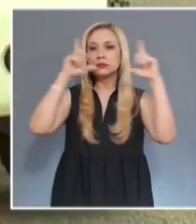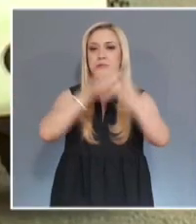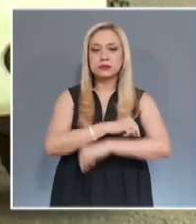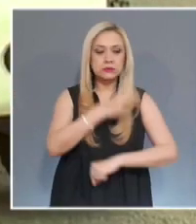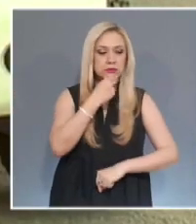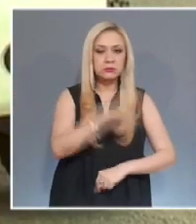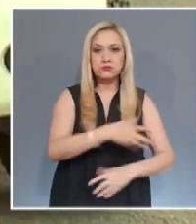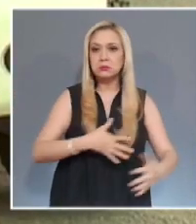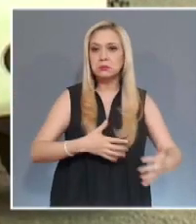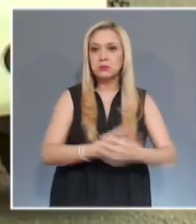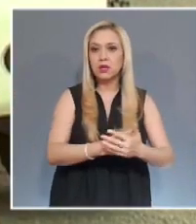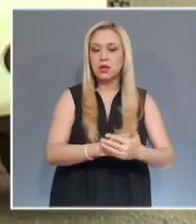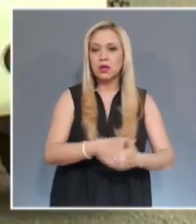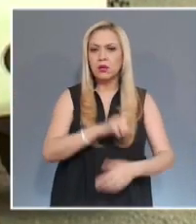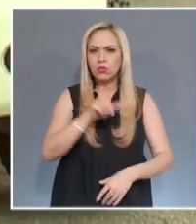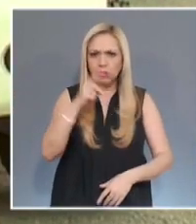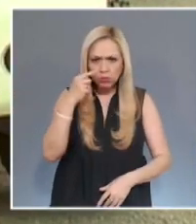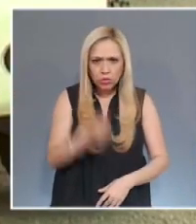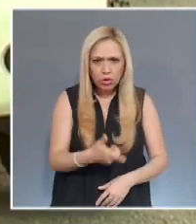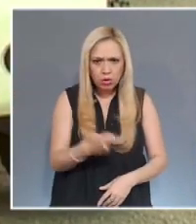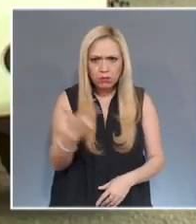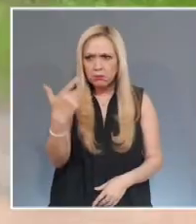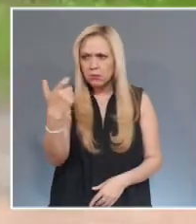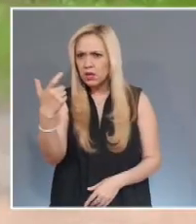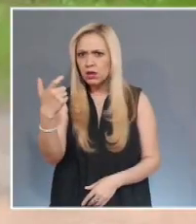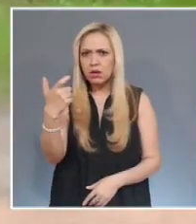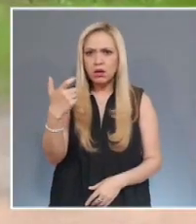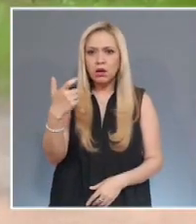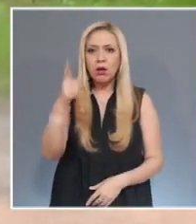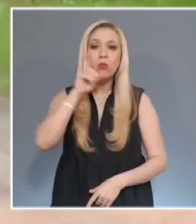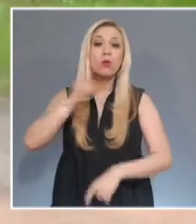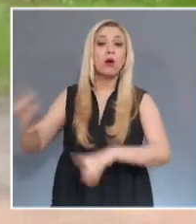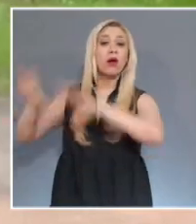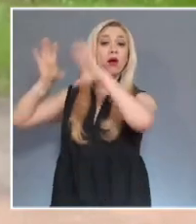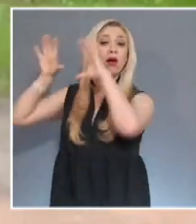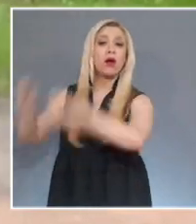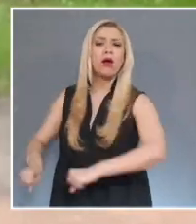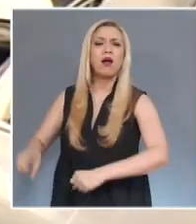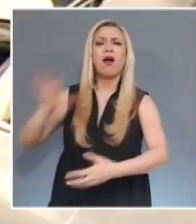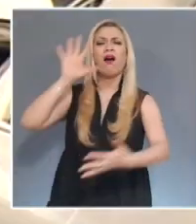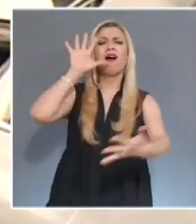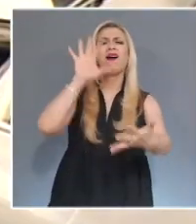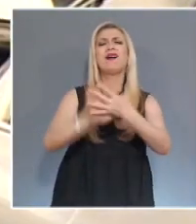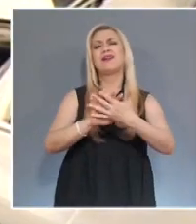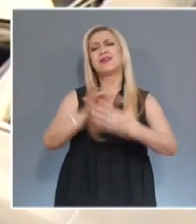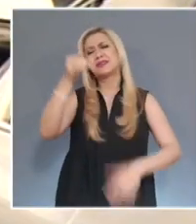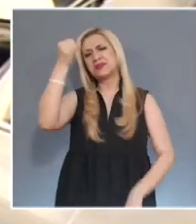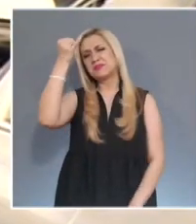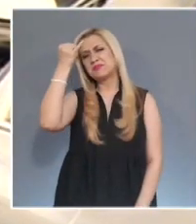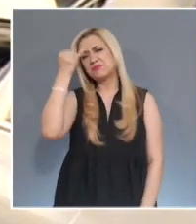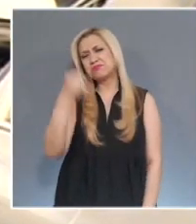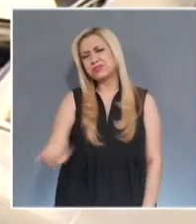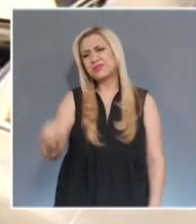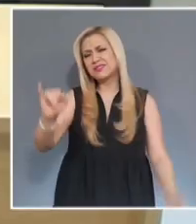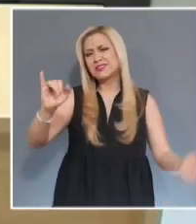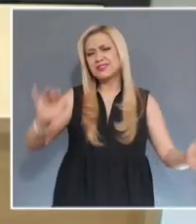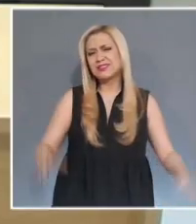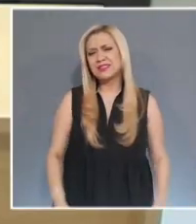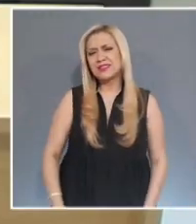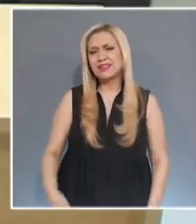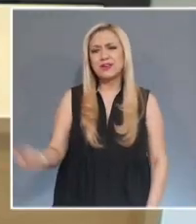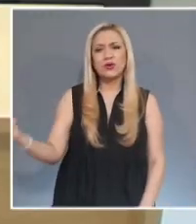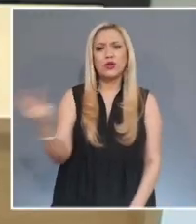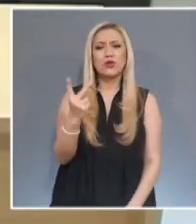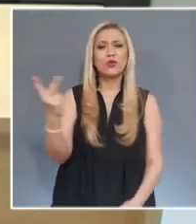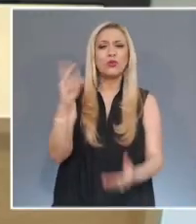automóvil armas de fuego, por lo que la mujer fue detenida y procesada junto con su esposo por el delito de portación de armas.